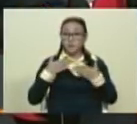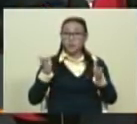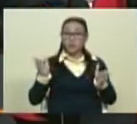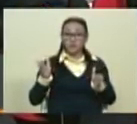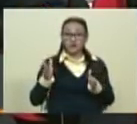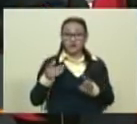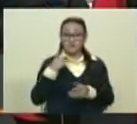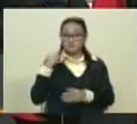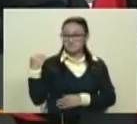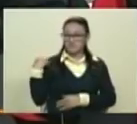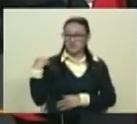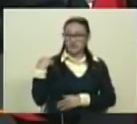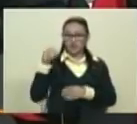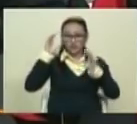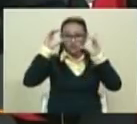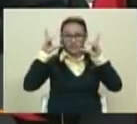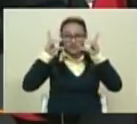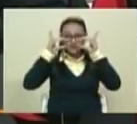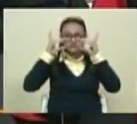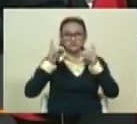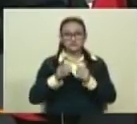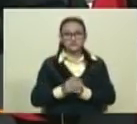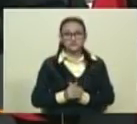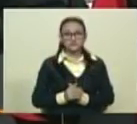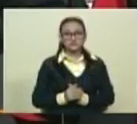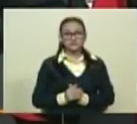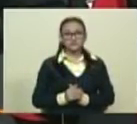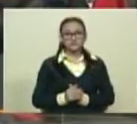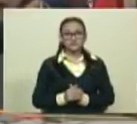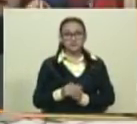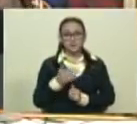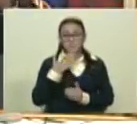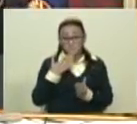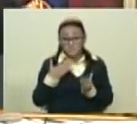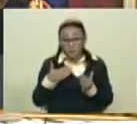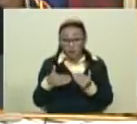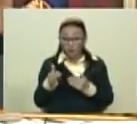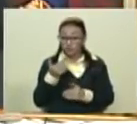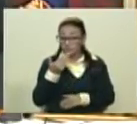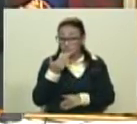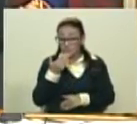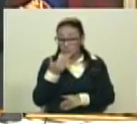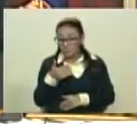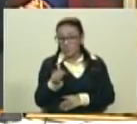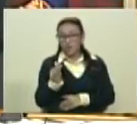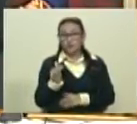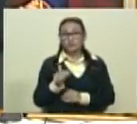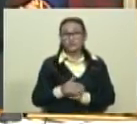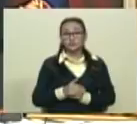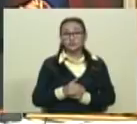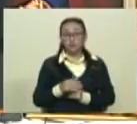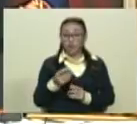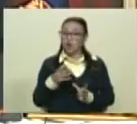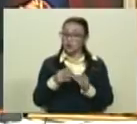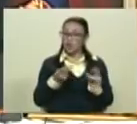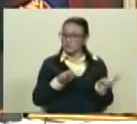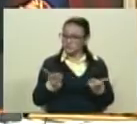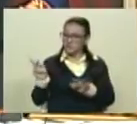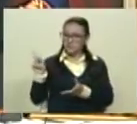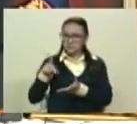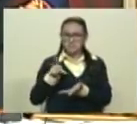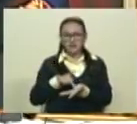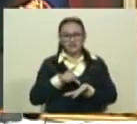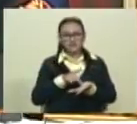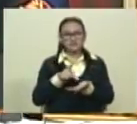dicho la presidenta constituyente Delcy Rodríguez. Muy pronto los invitaremos a ustedes, periodistas internacionales, para que participen